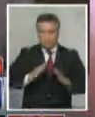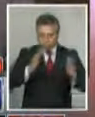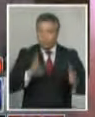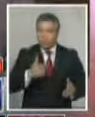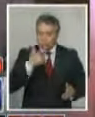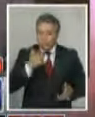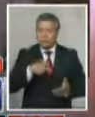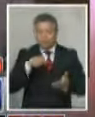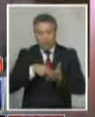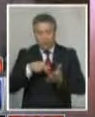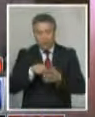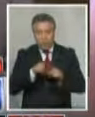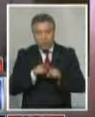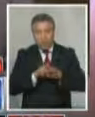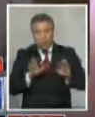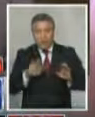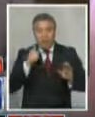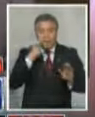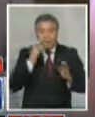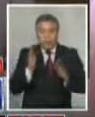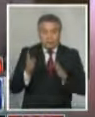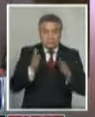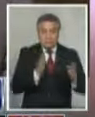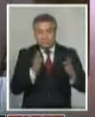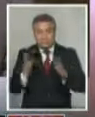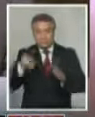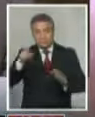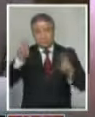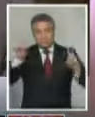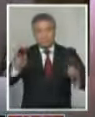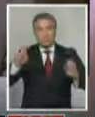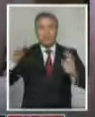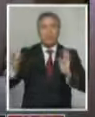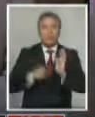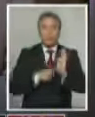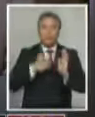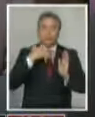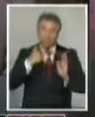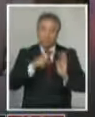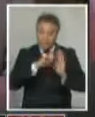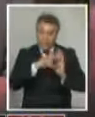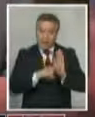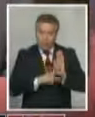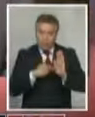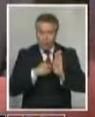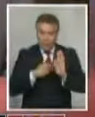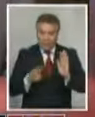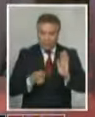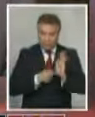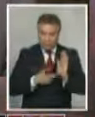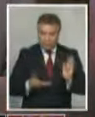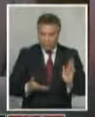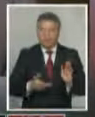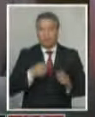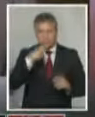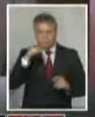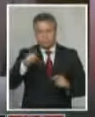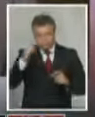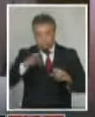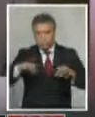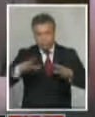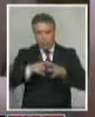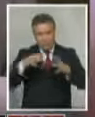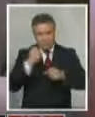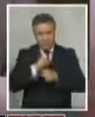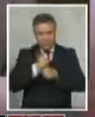ver en qué tramo van a quedar con el tema de los impuestos a raíz de la propia reforma tributaria, y es uno de los sectores que más genera